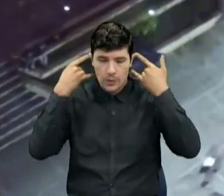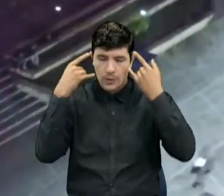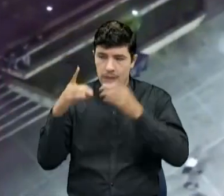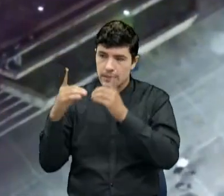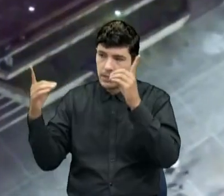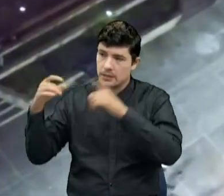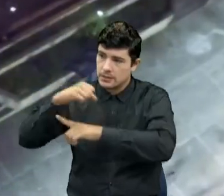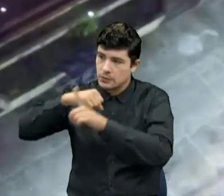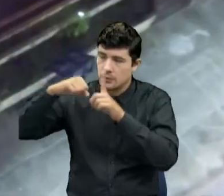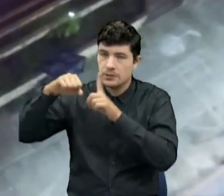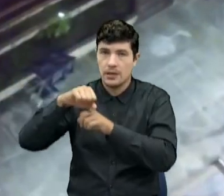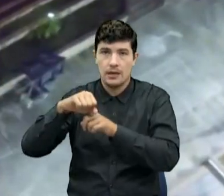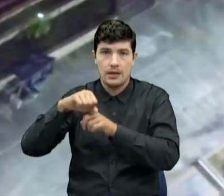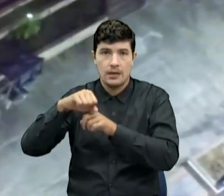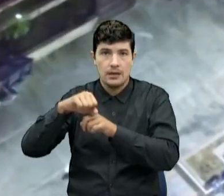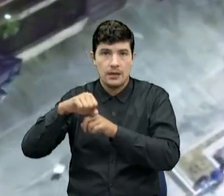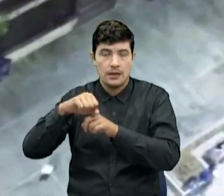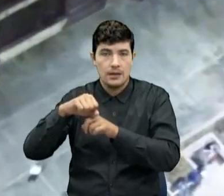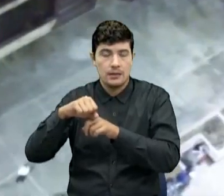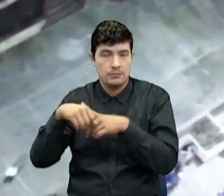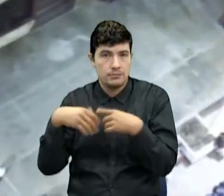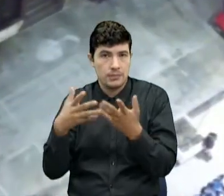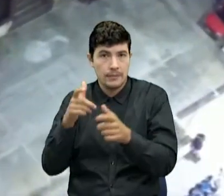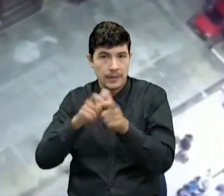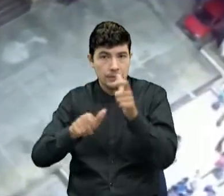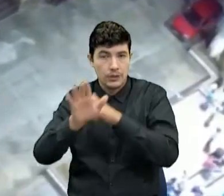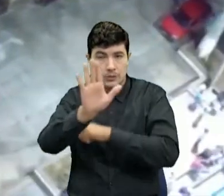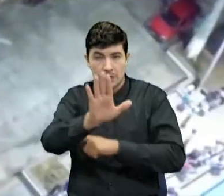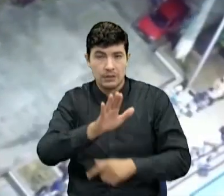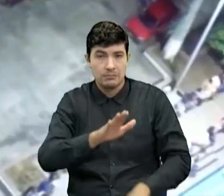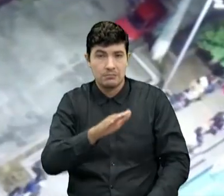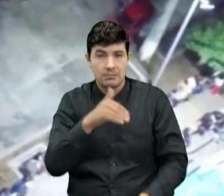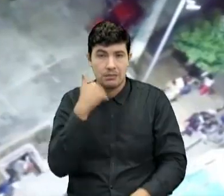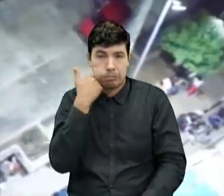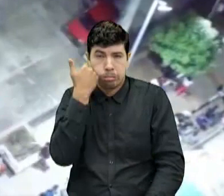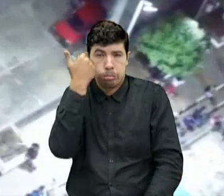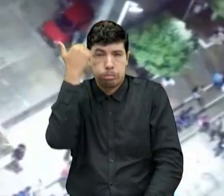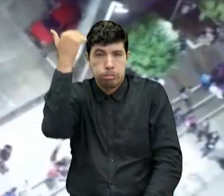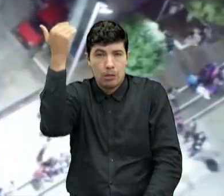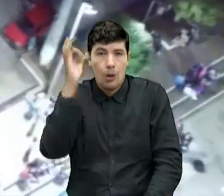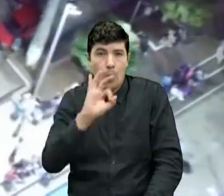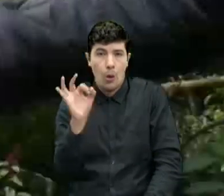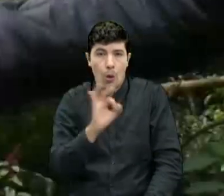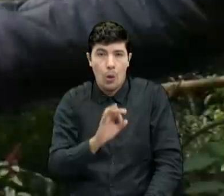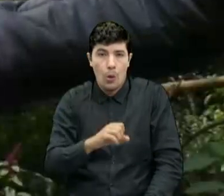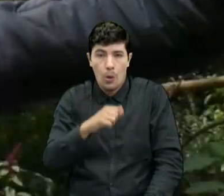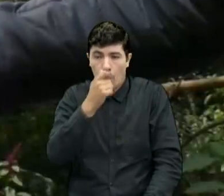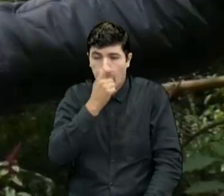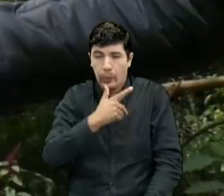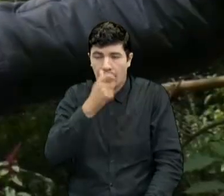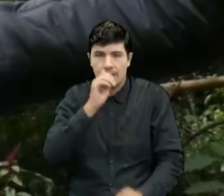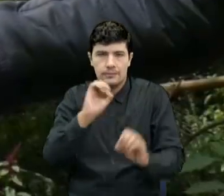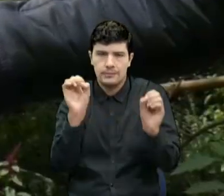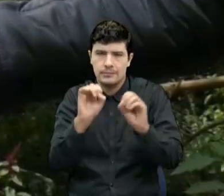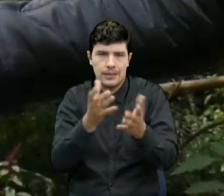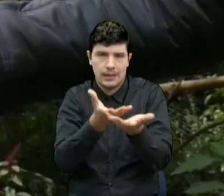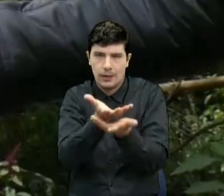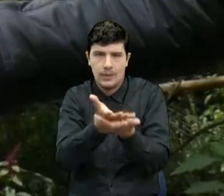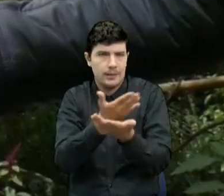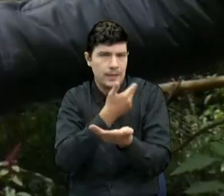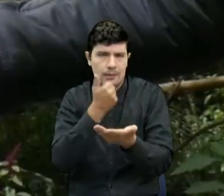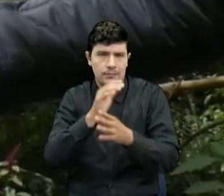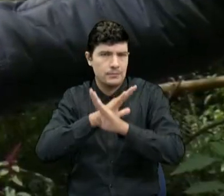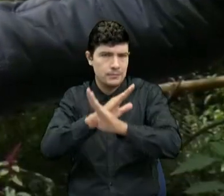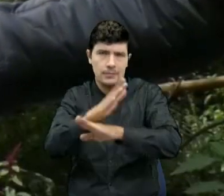social pues personas que tengan fiebre que te presenten síntomas de kobe pues que hacemos la recomendación que